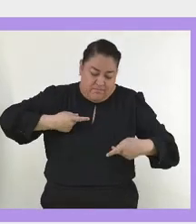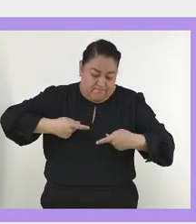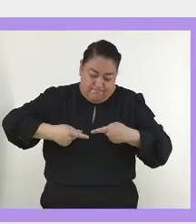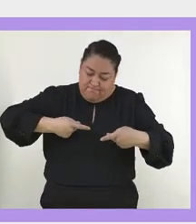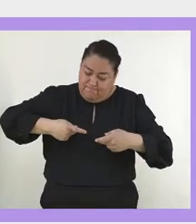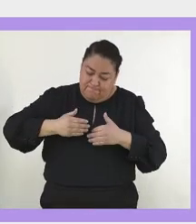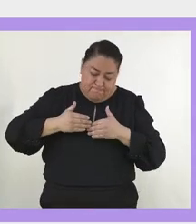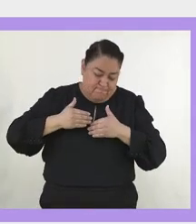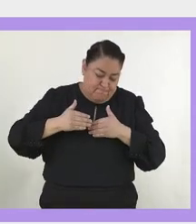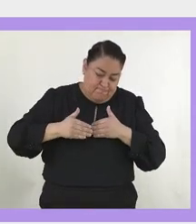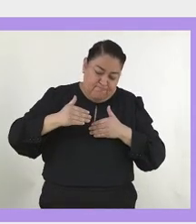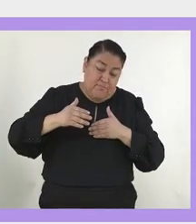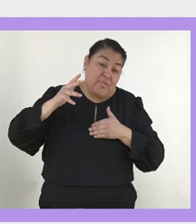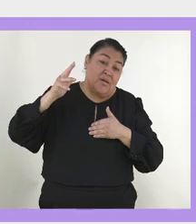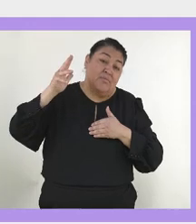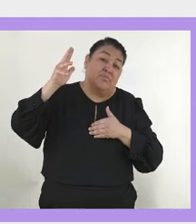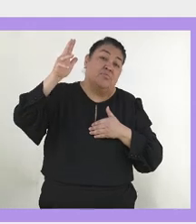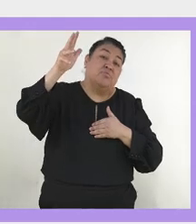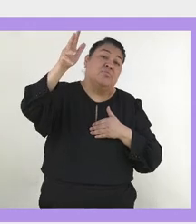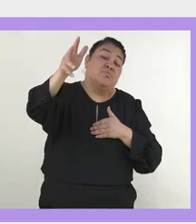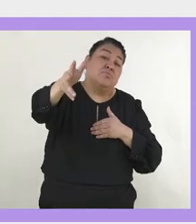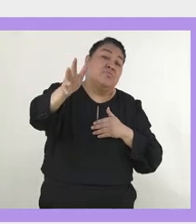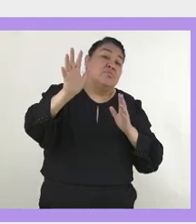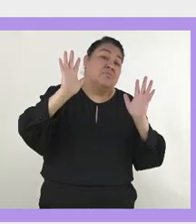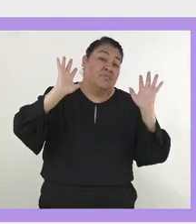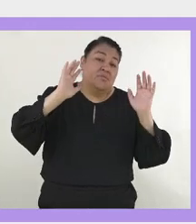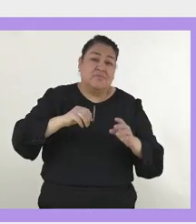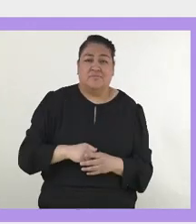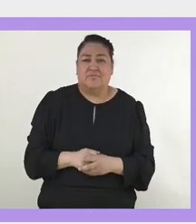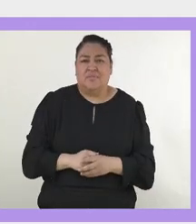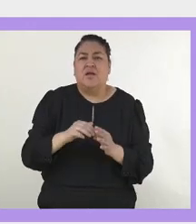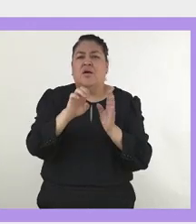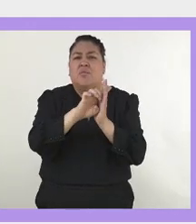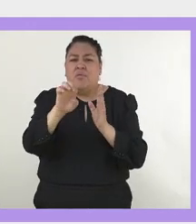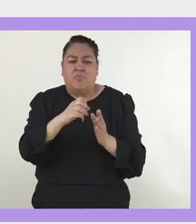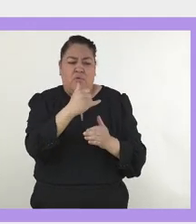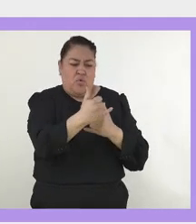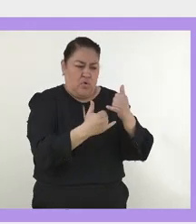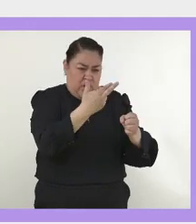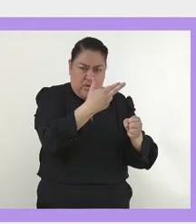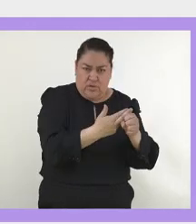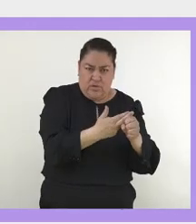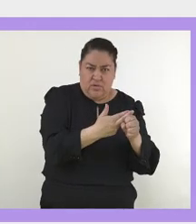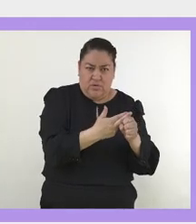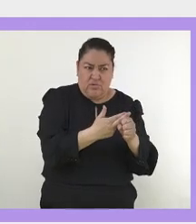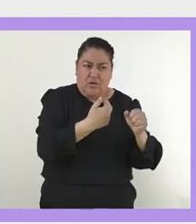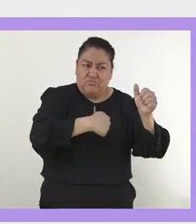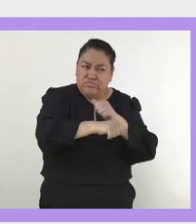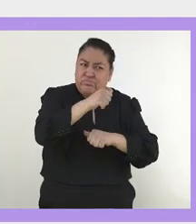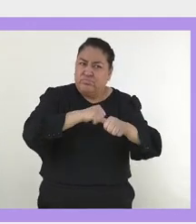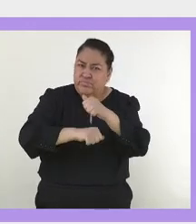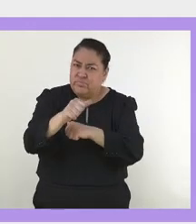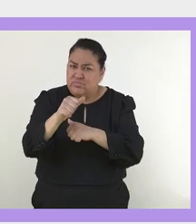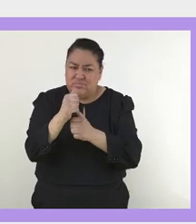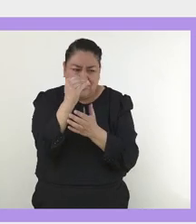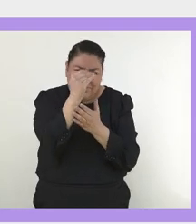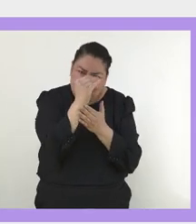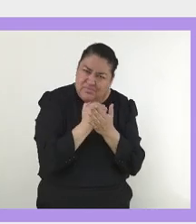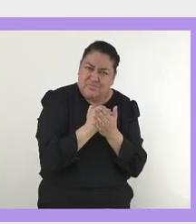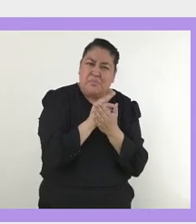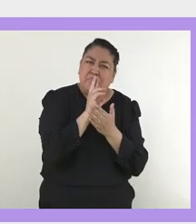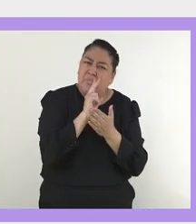decíamos bueno Cómo podemos generar mayor tasa de reemplazo en las jugadoras lo que Andrea dice es fundamental